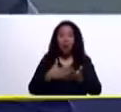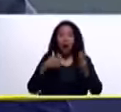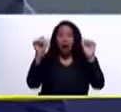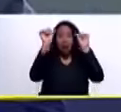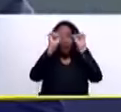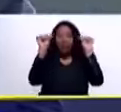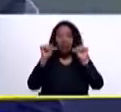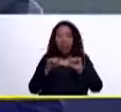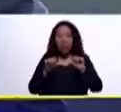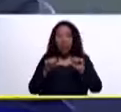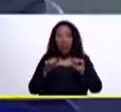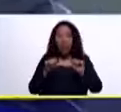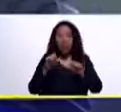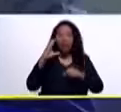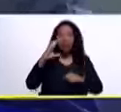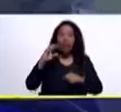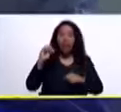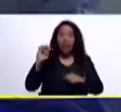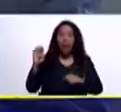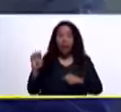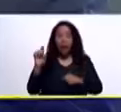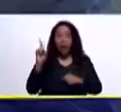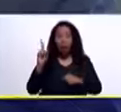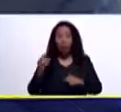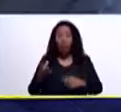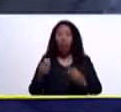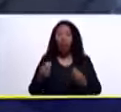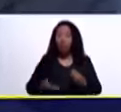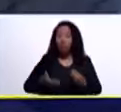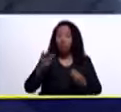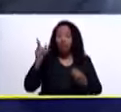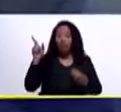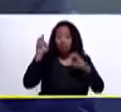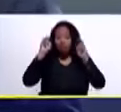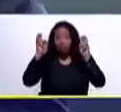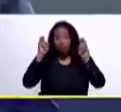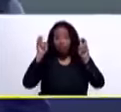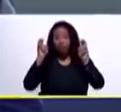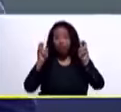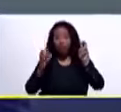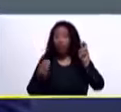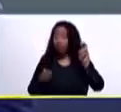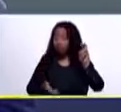hoy. Y qué importante es el sistema automatizado.